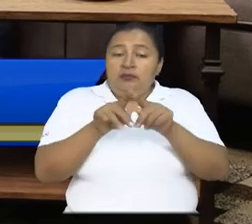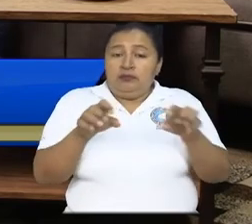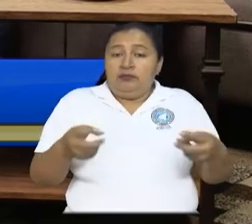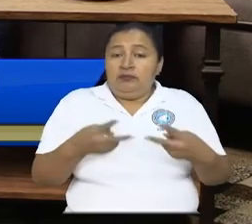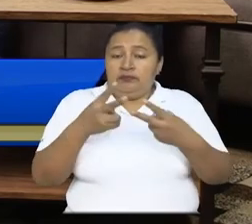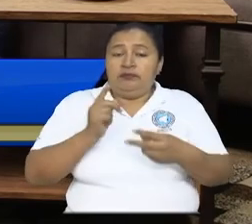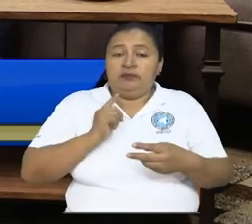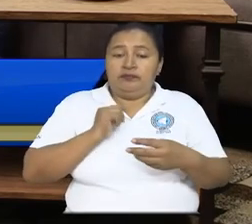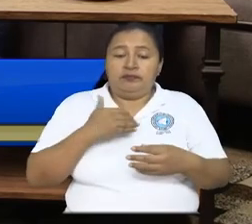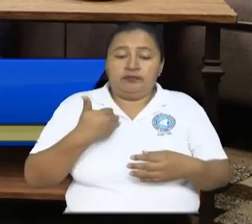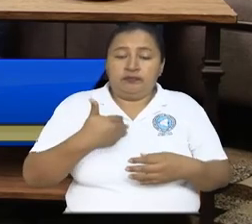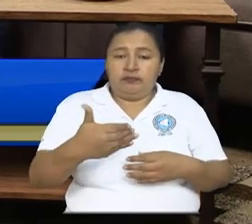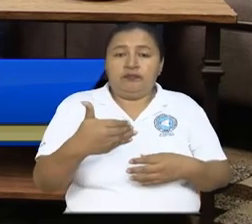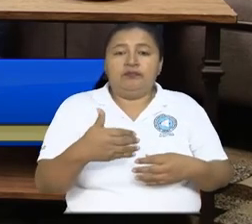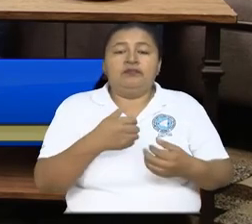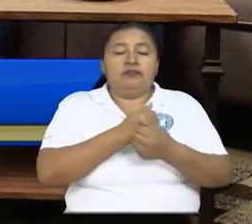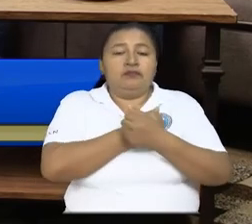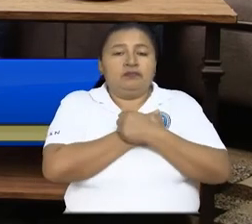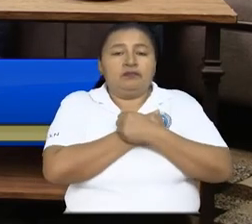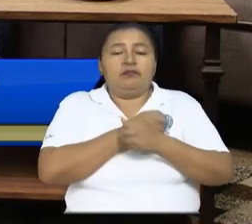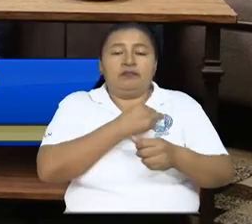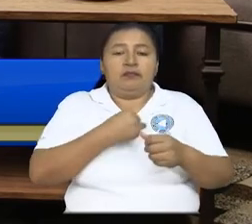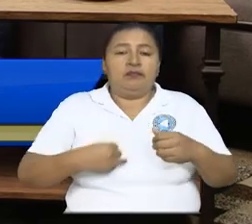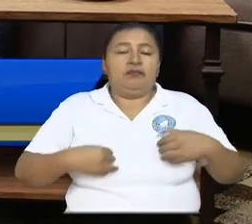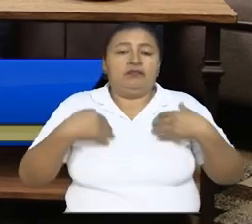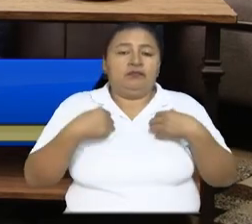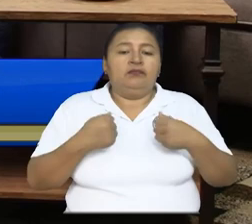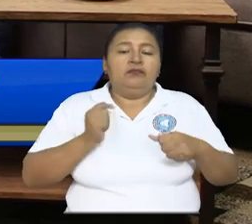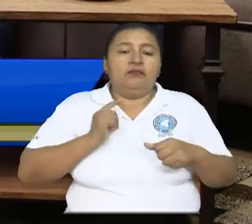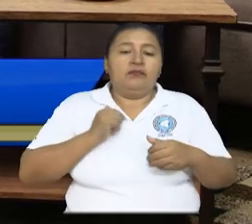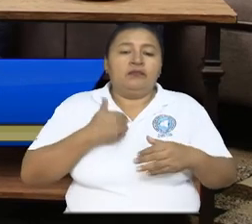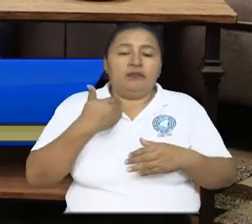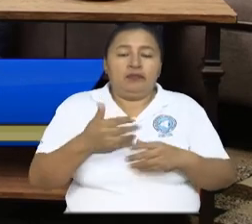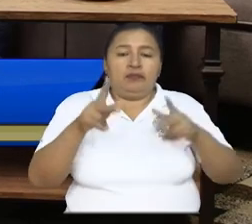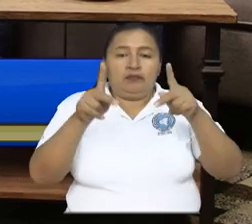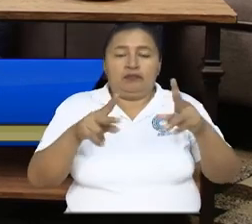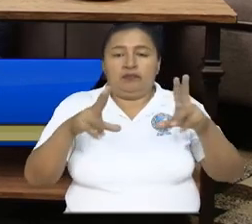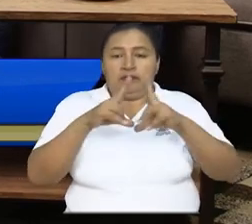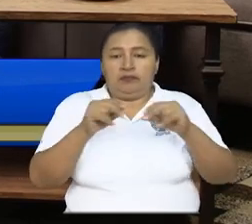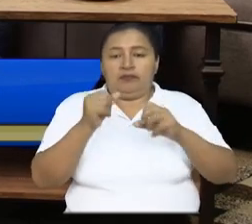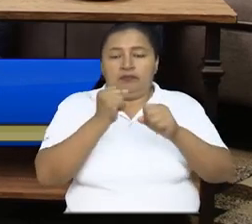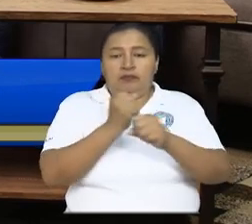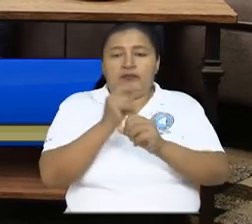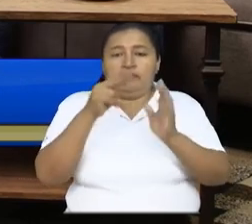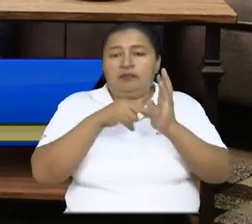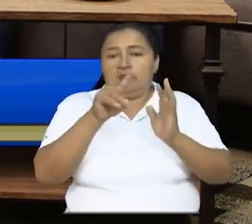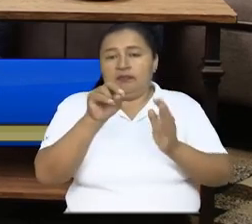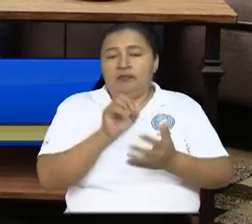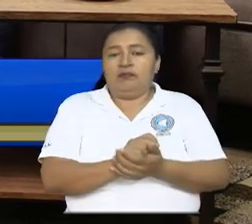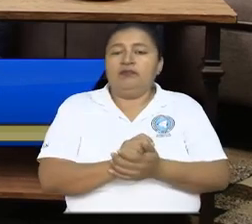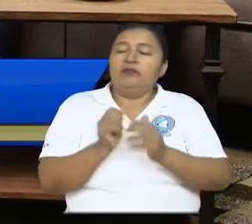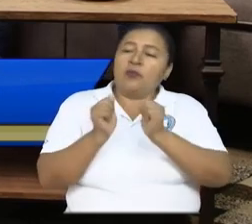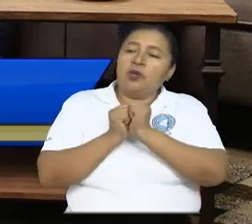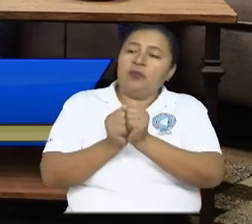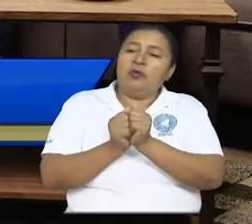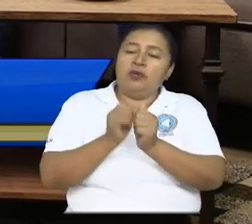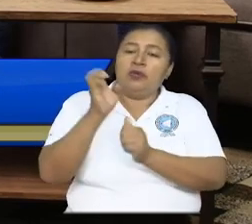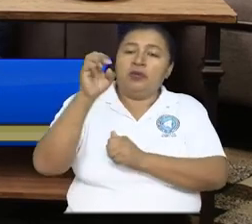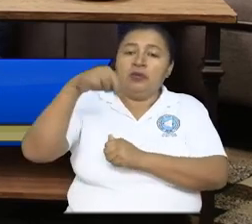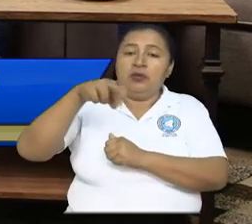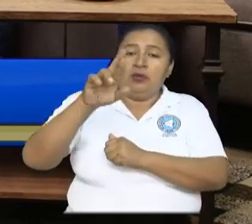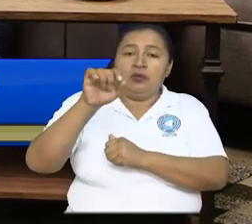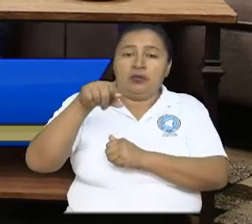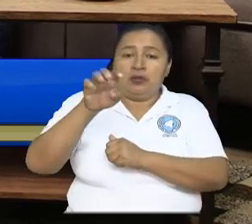plan de vida y amor que me interese salud tiene para los nicaragüenses compañero enrique bueno